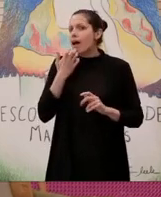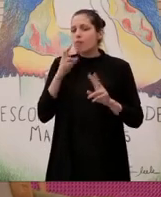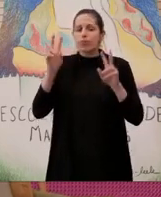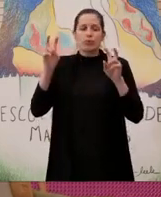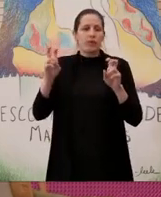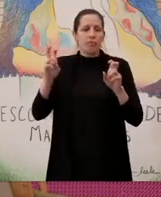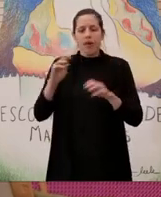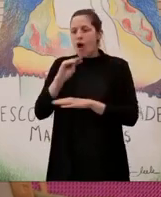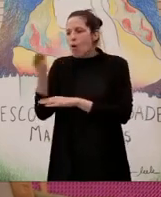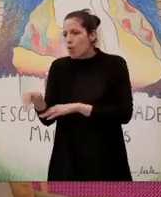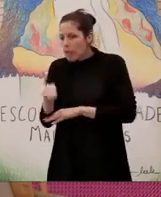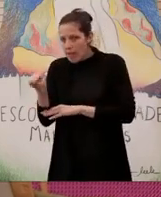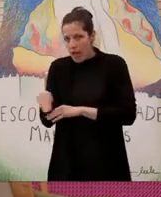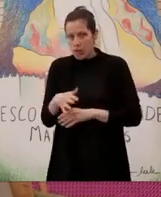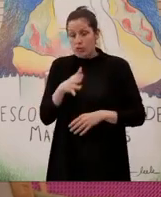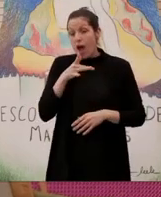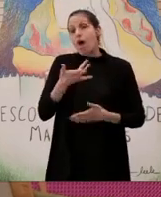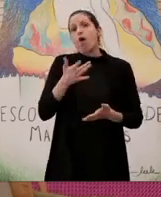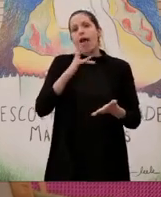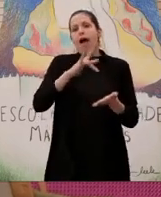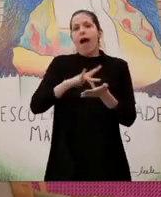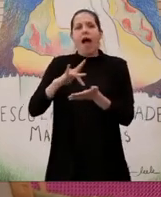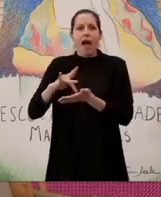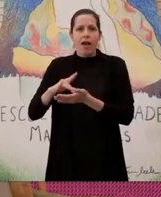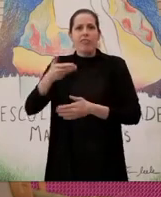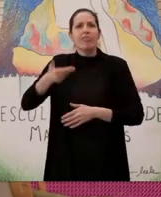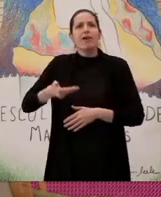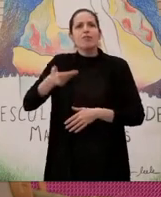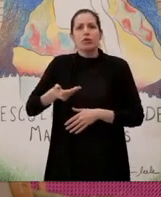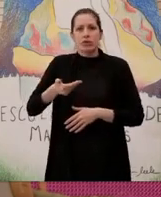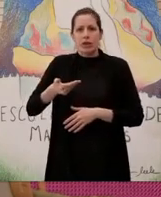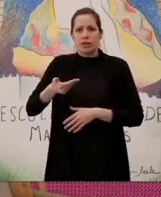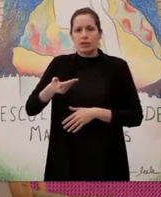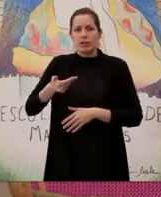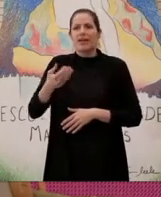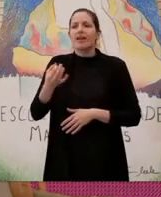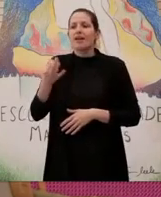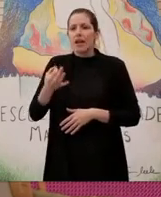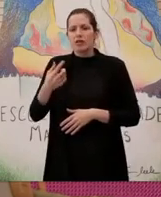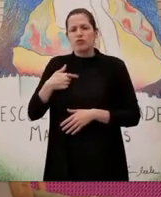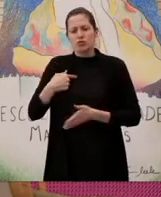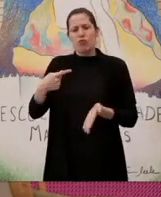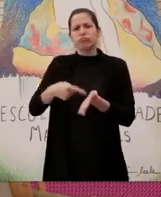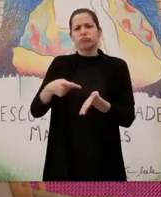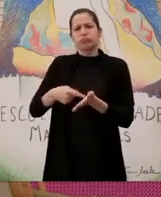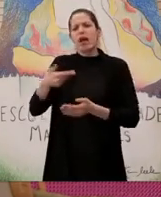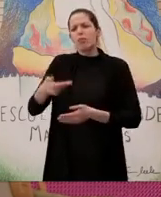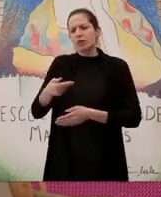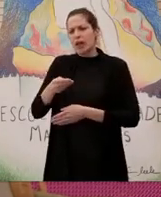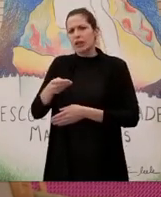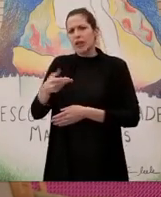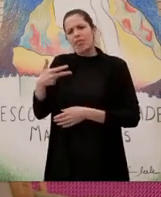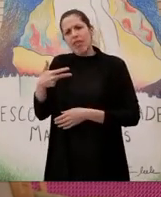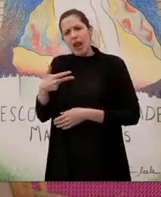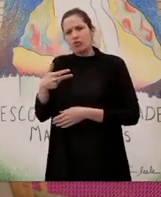un tema de Hacienda ahora he o reivindico aquí o derecho a cuidar es ser cuidado todos y cada una de nos en periodos